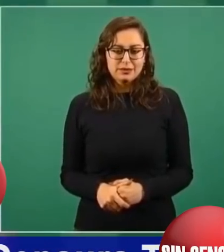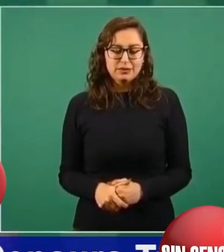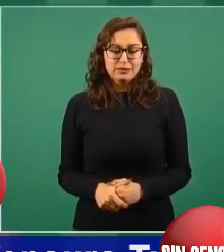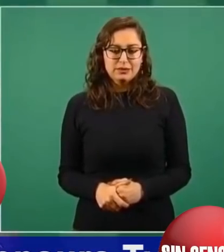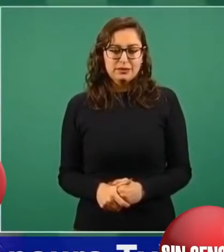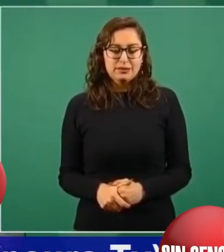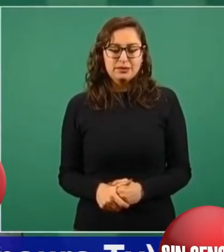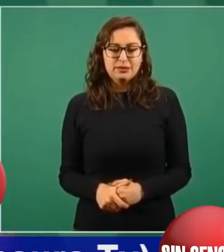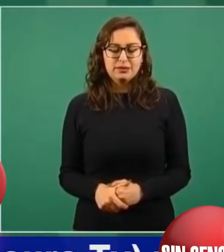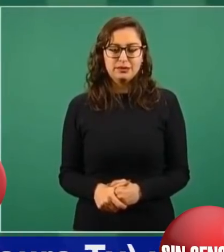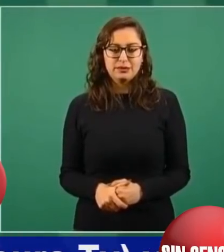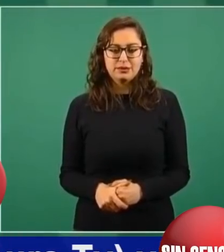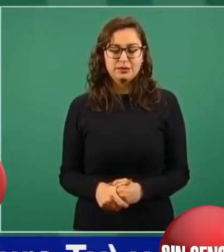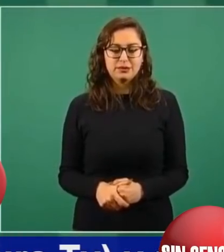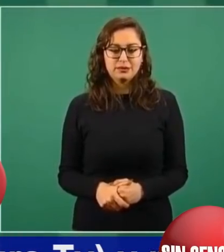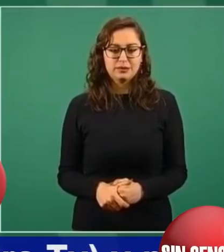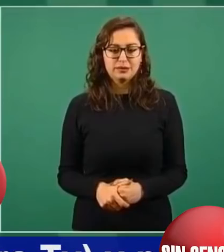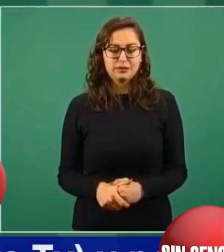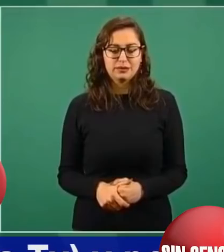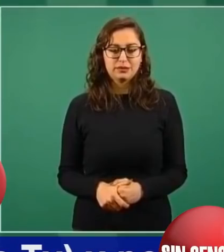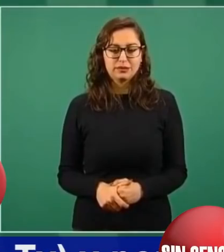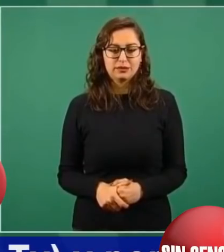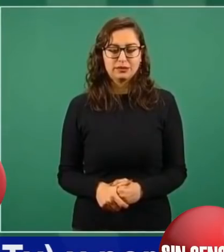el que autorizaba